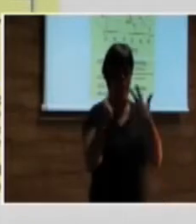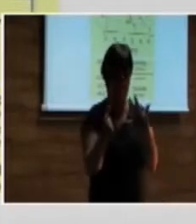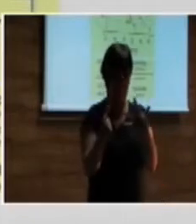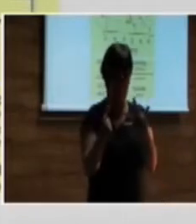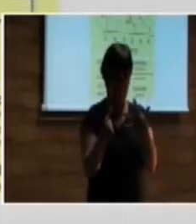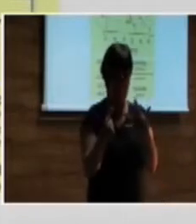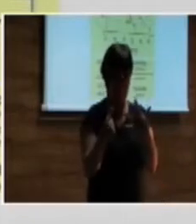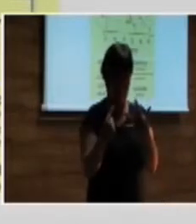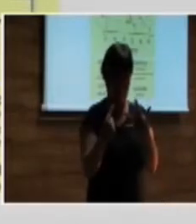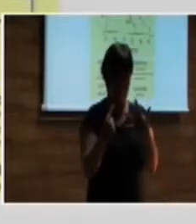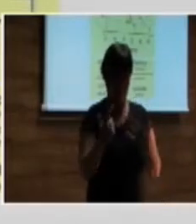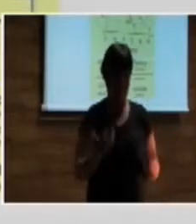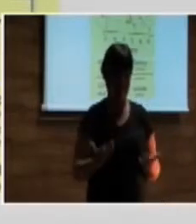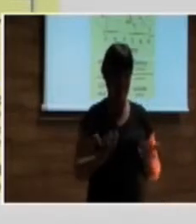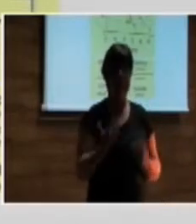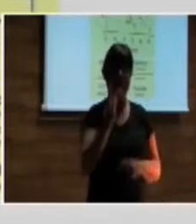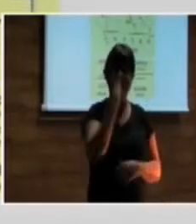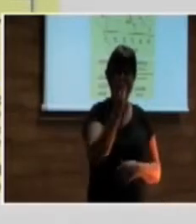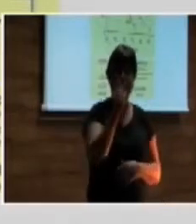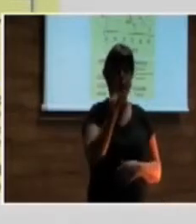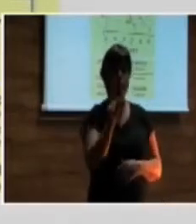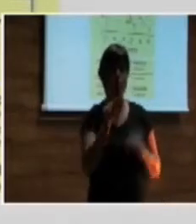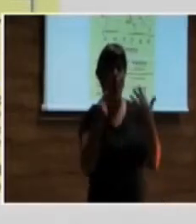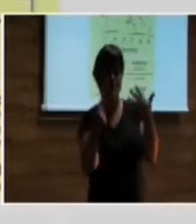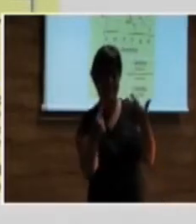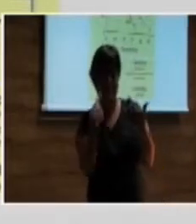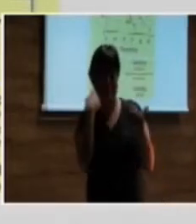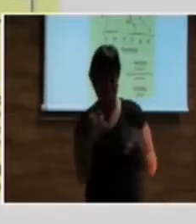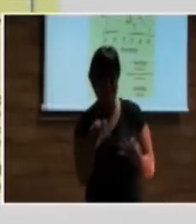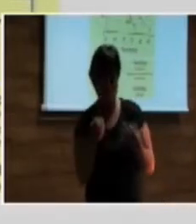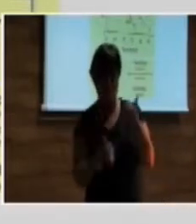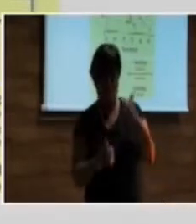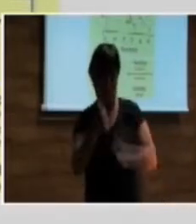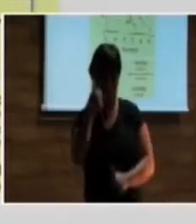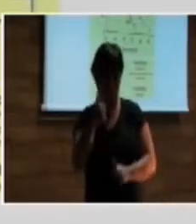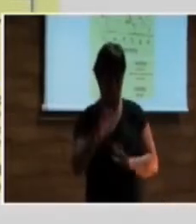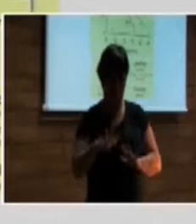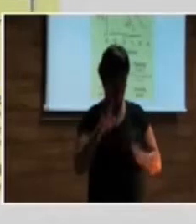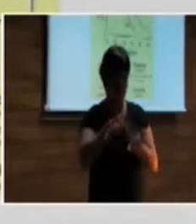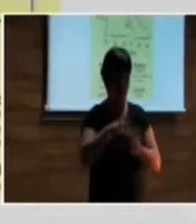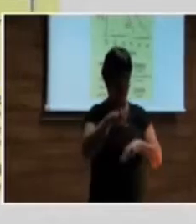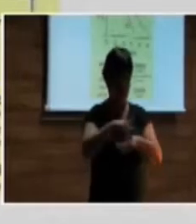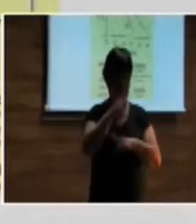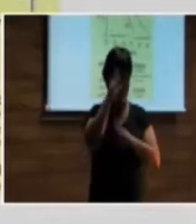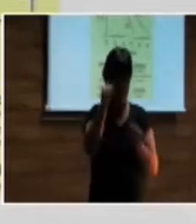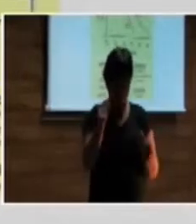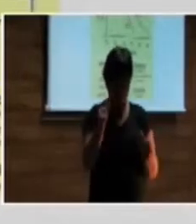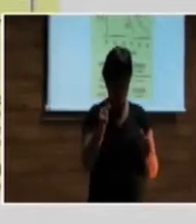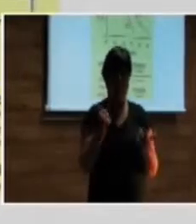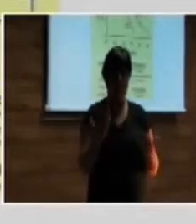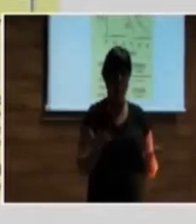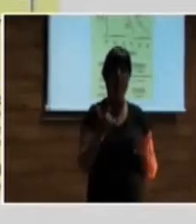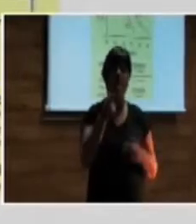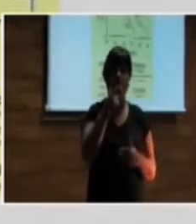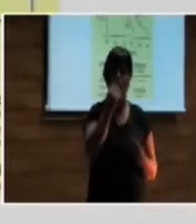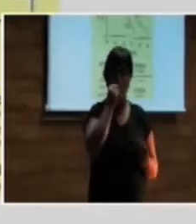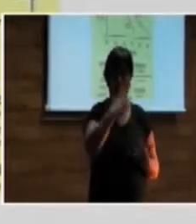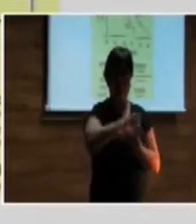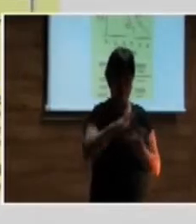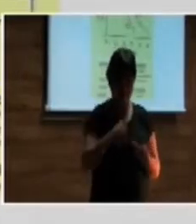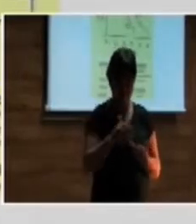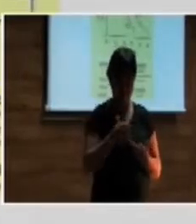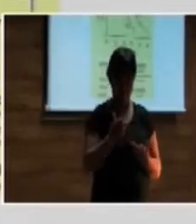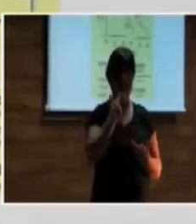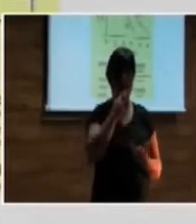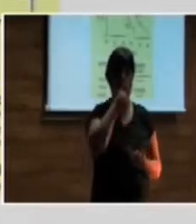tiene 3.6 más riesgo de tener Alzheimer del resto. Pero la buena noticia es que pacientes con el